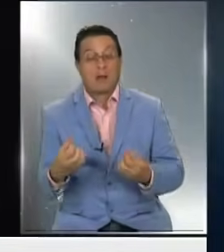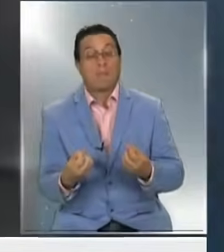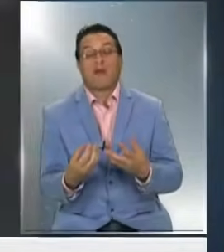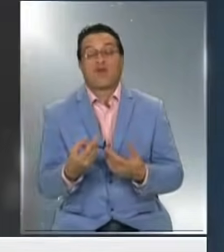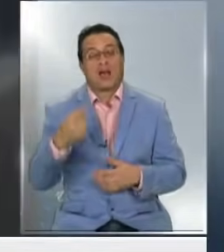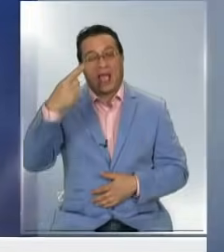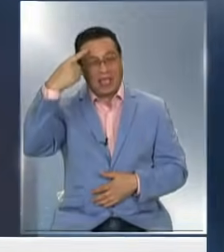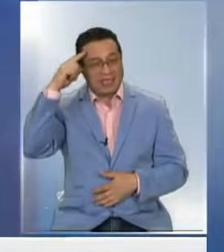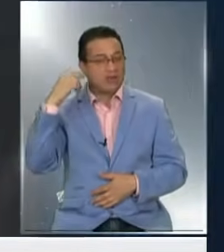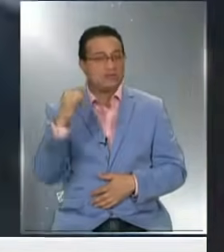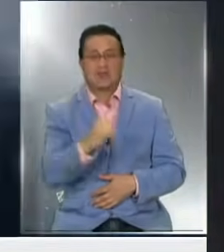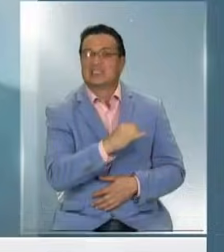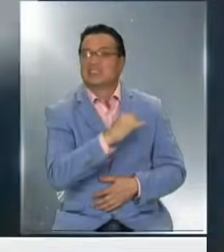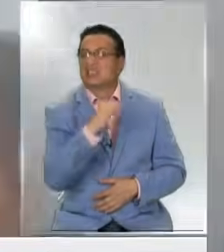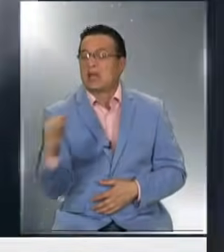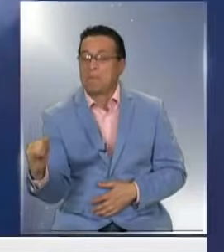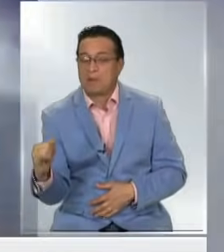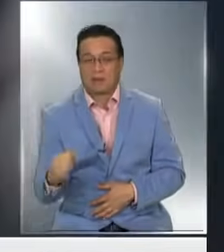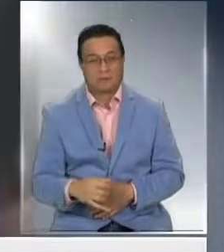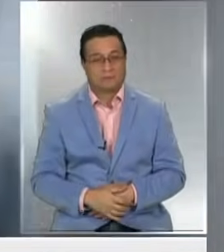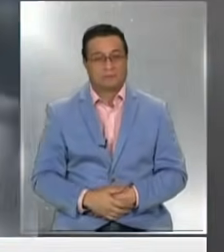salud.